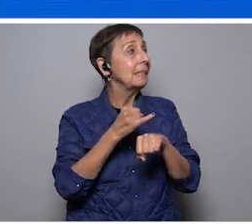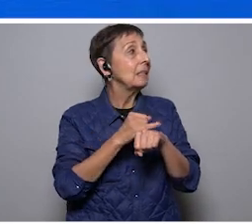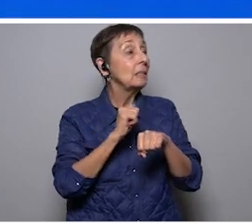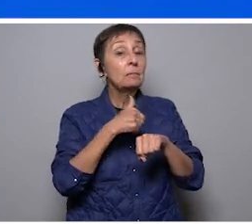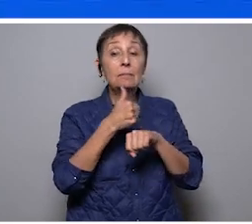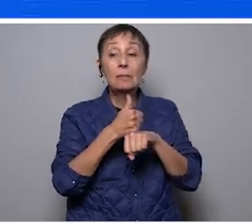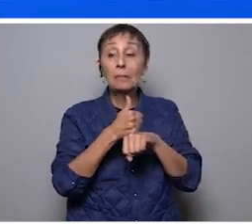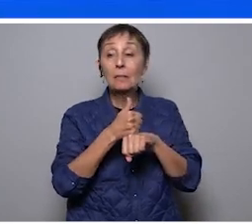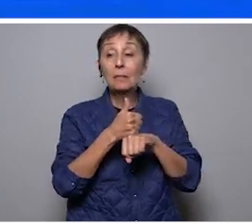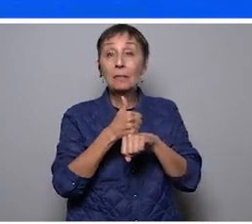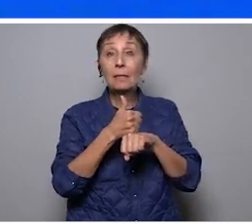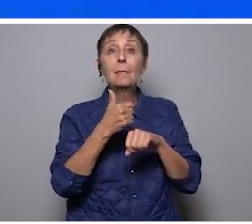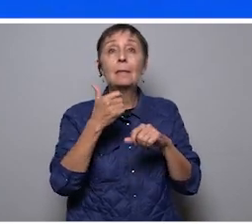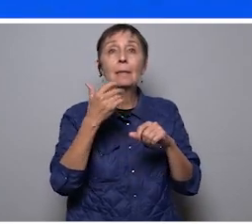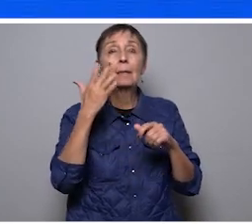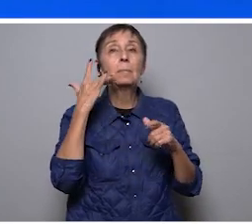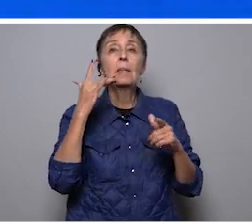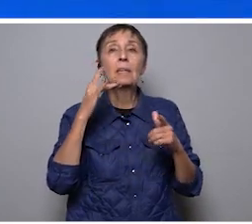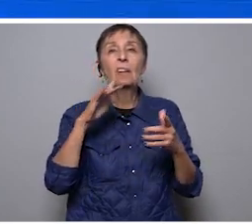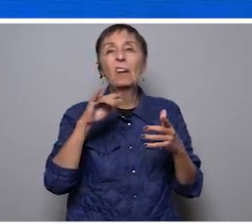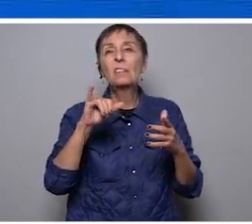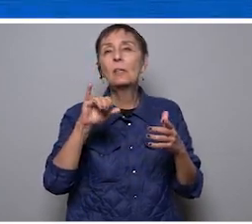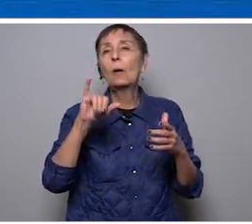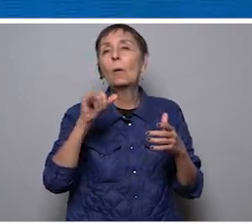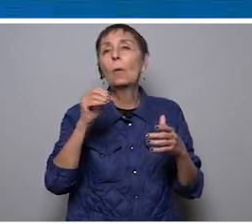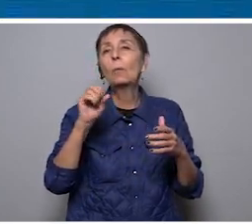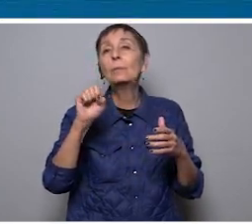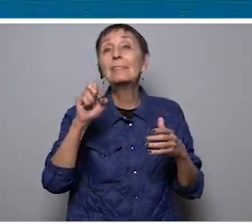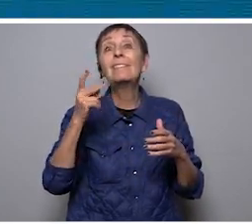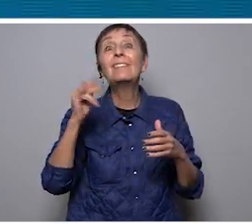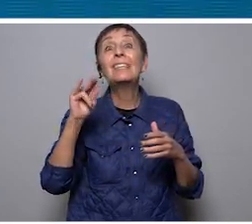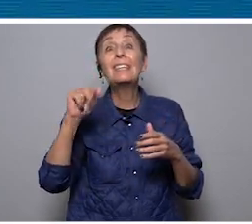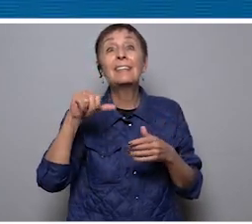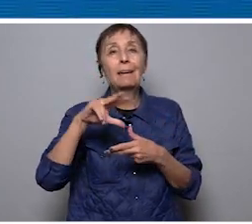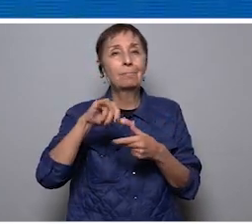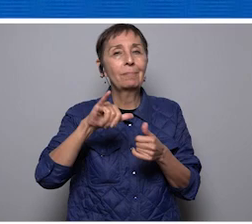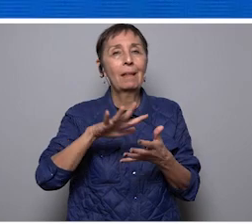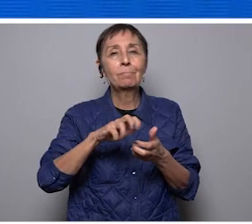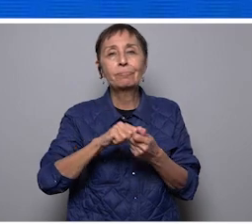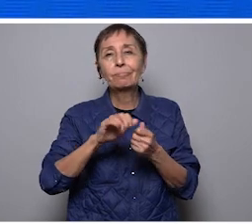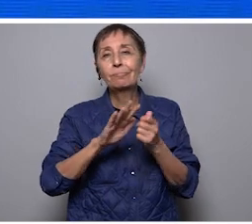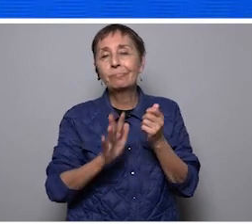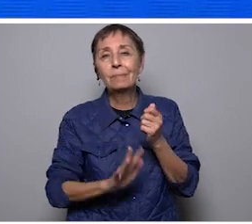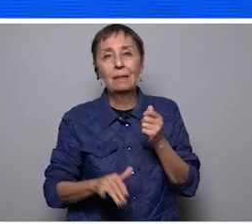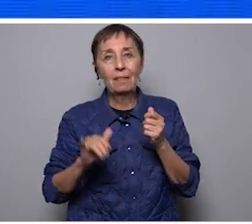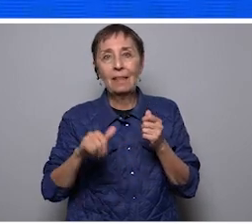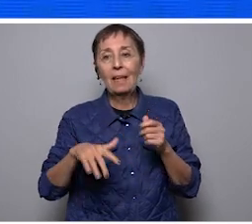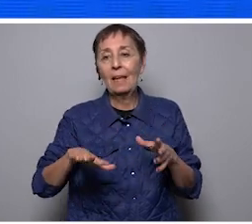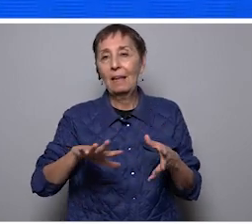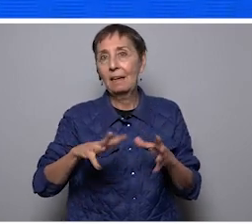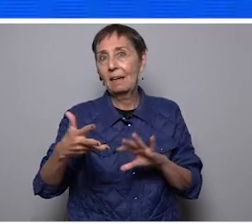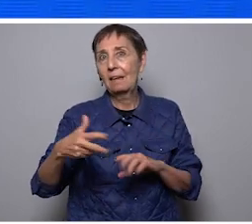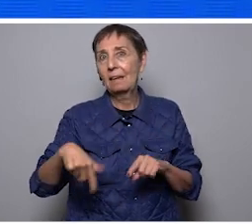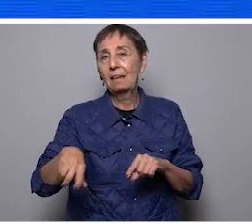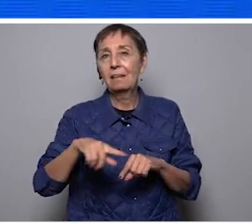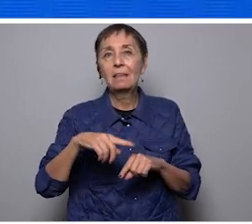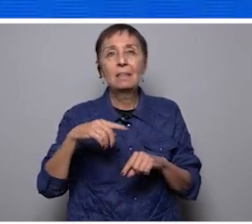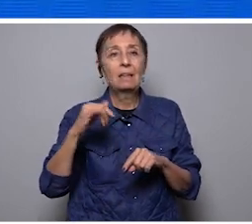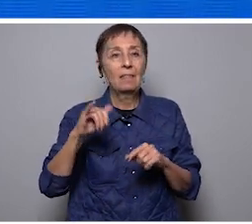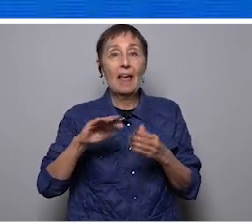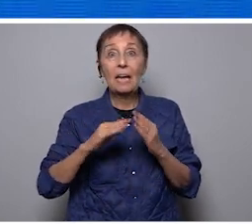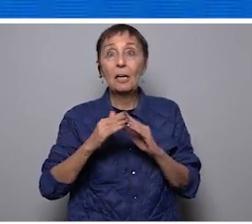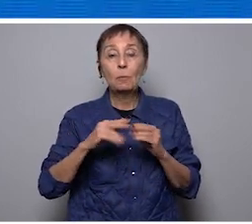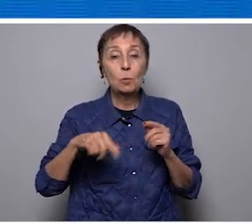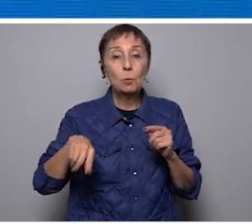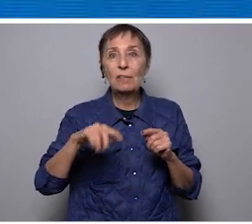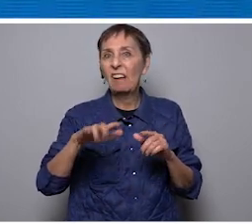Josefina que permite que el ser humano que vive en la localidad que las comunidades que viven en